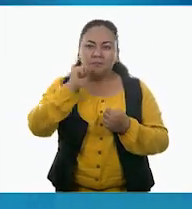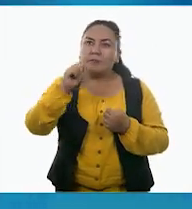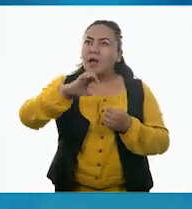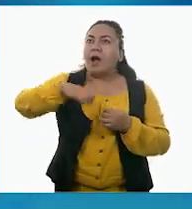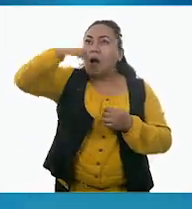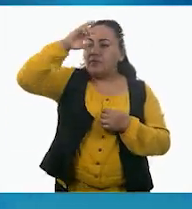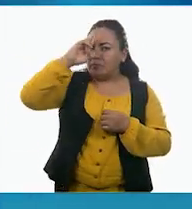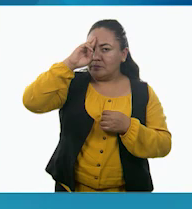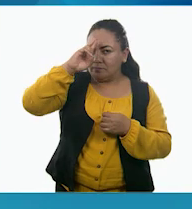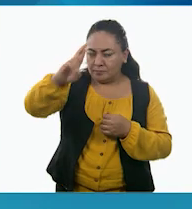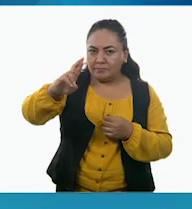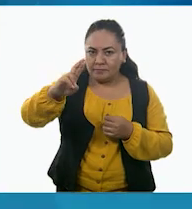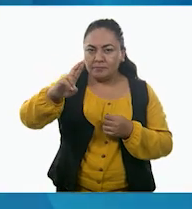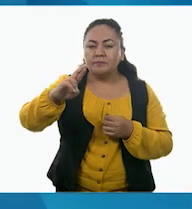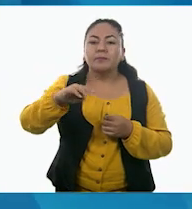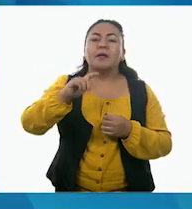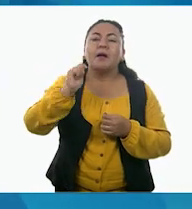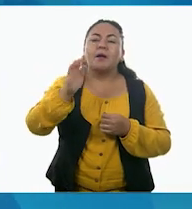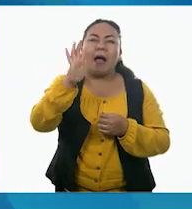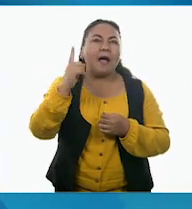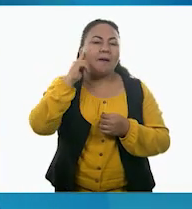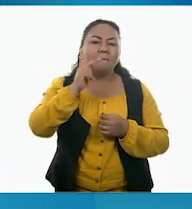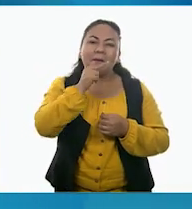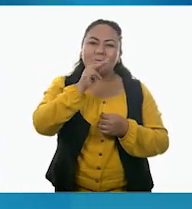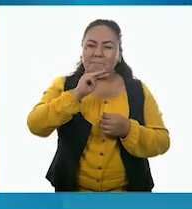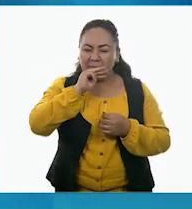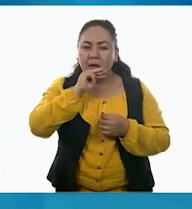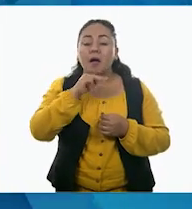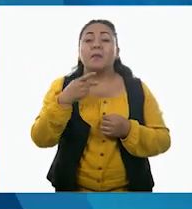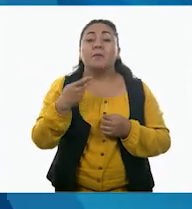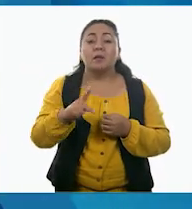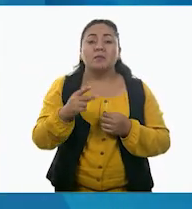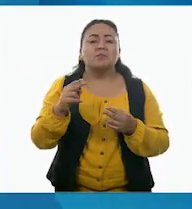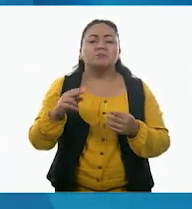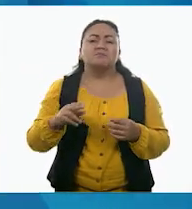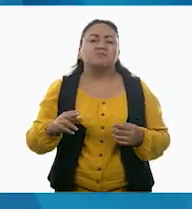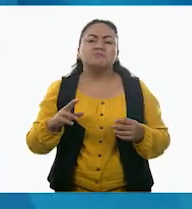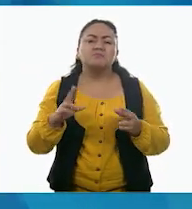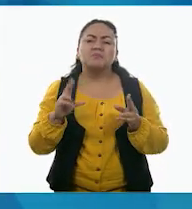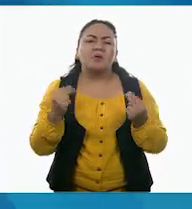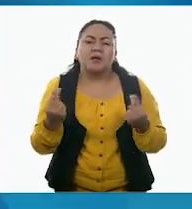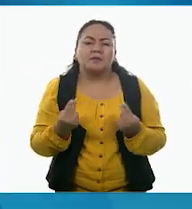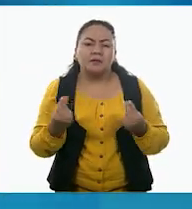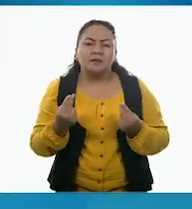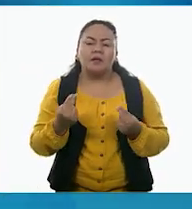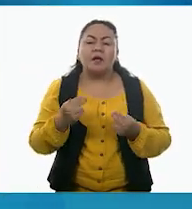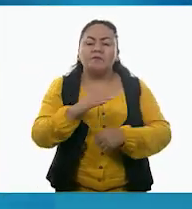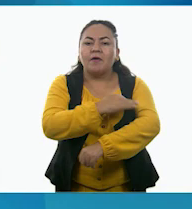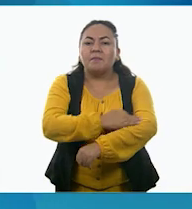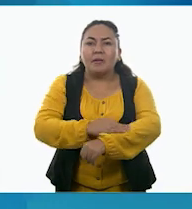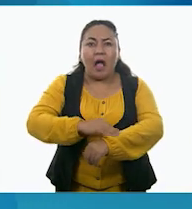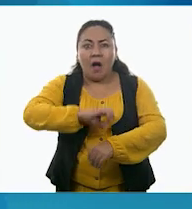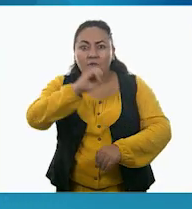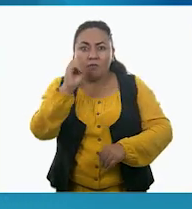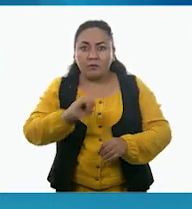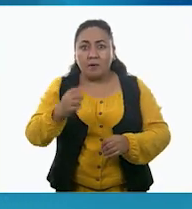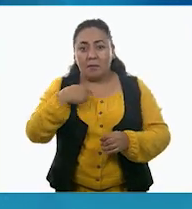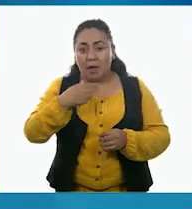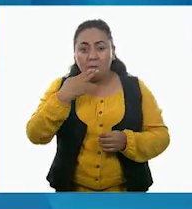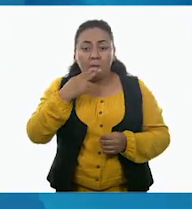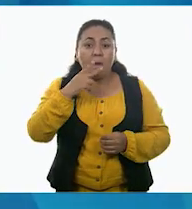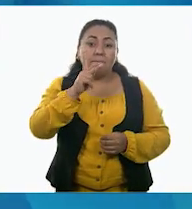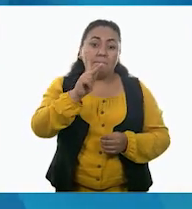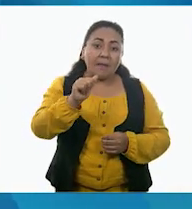Bueno, eso significaría papá o mamá, pero no es necesario que tengamos una relación familiar para poder utilizar